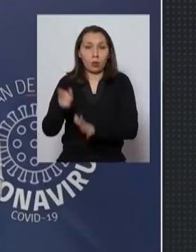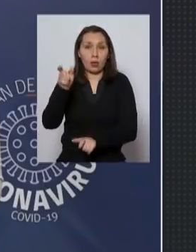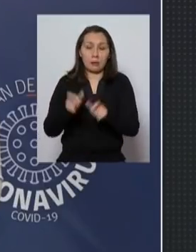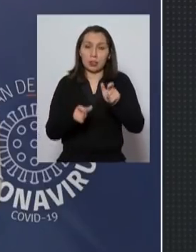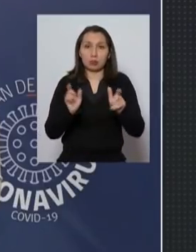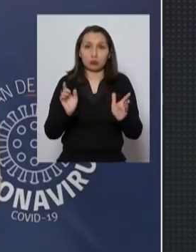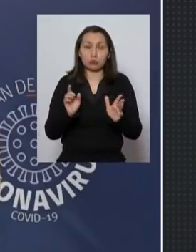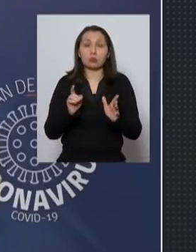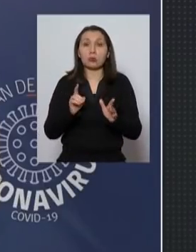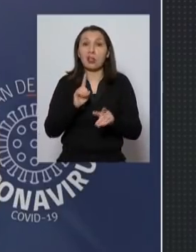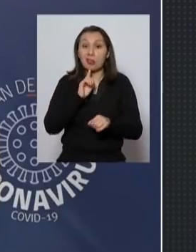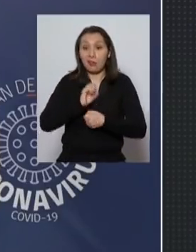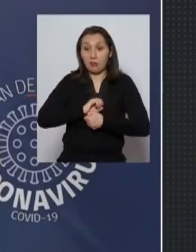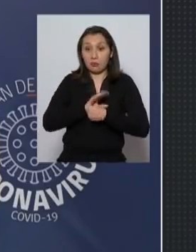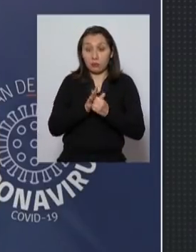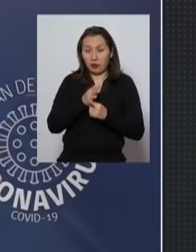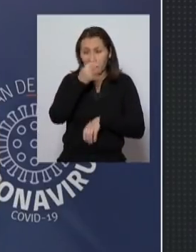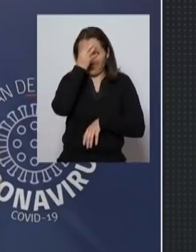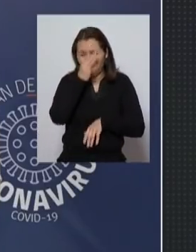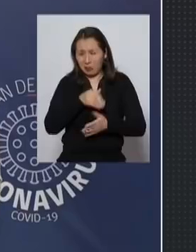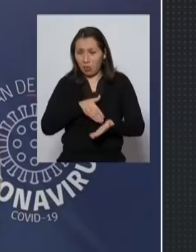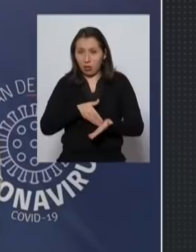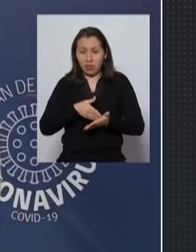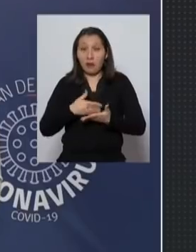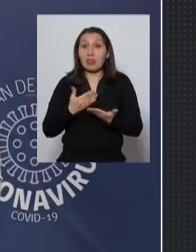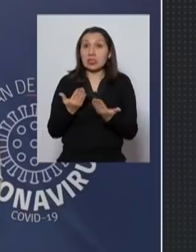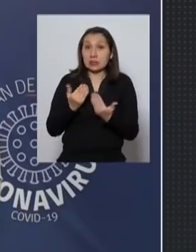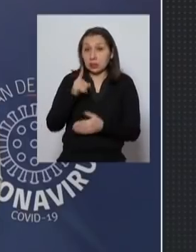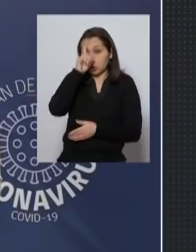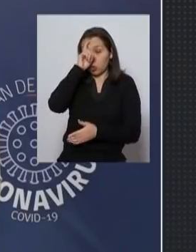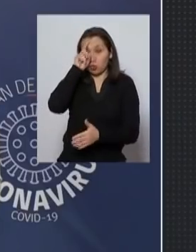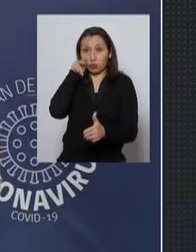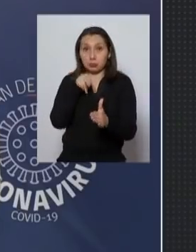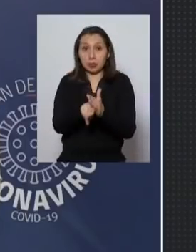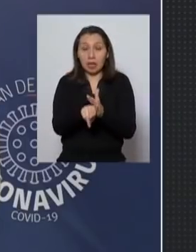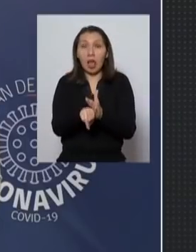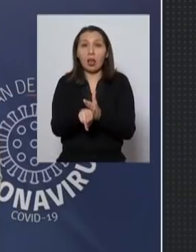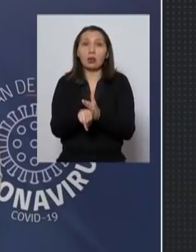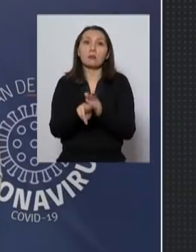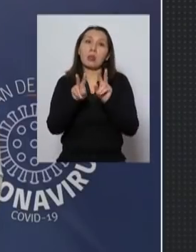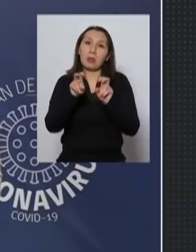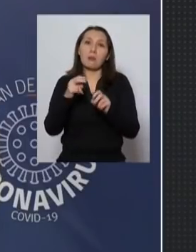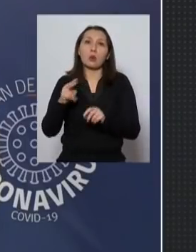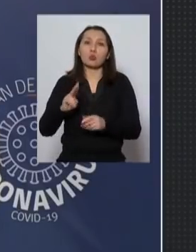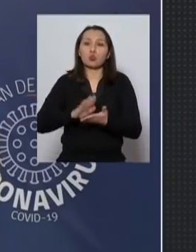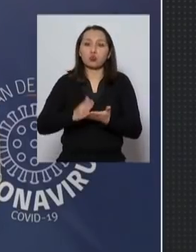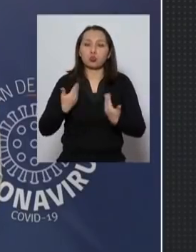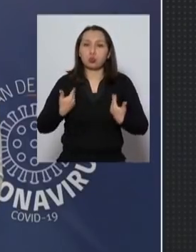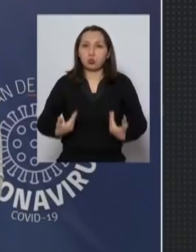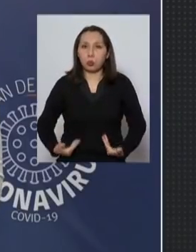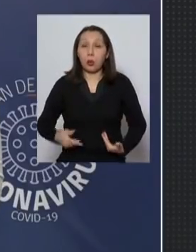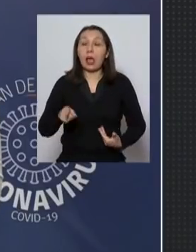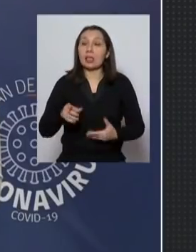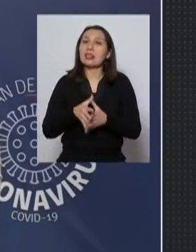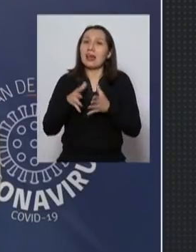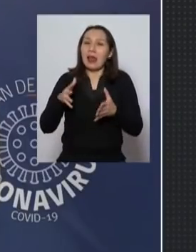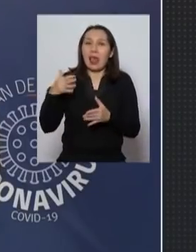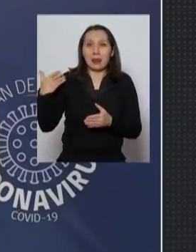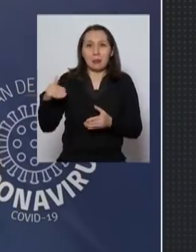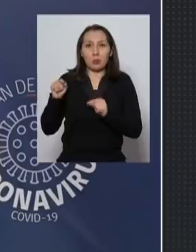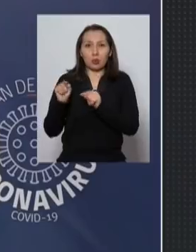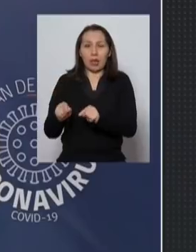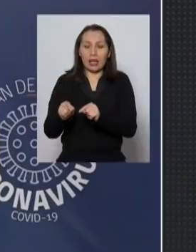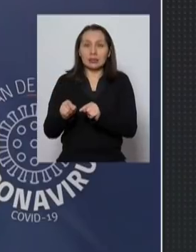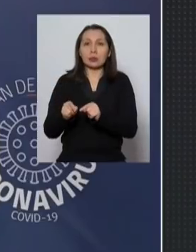que se contagian y que están requiriendo de hospitalización de acuerdo a su estado de salud. Esa es la gran importancia